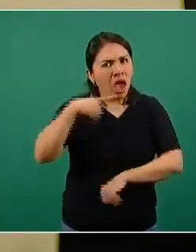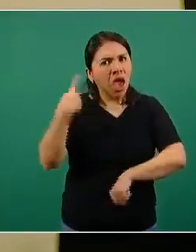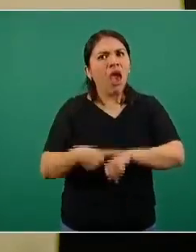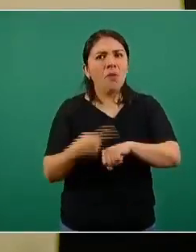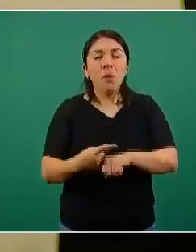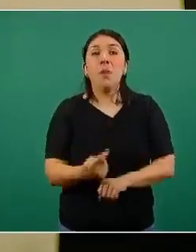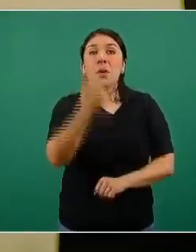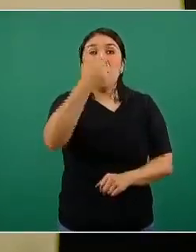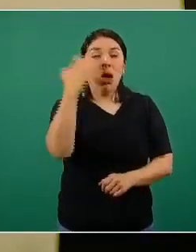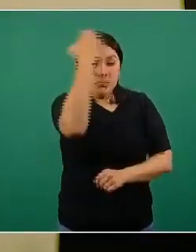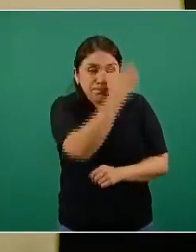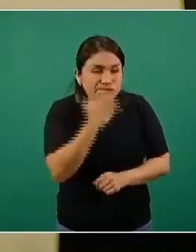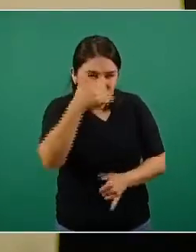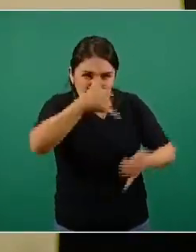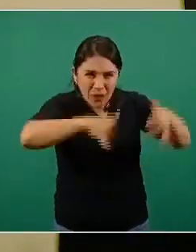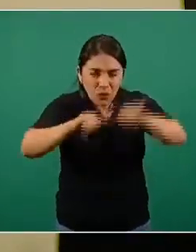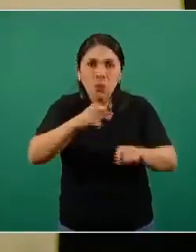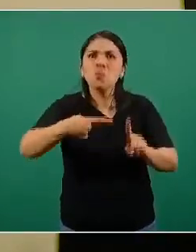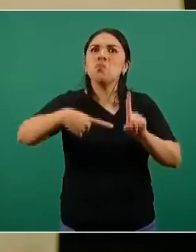prueba,